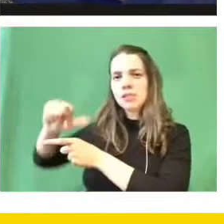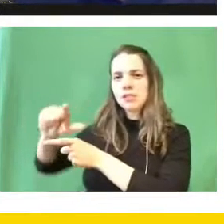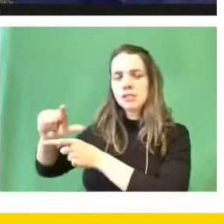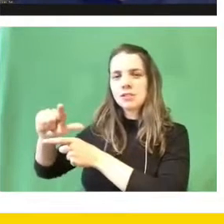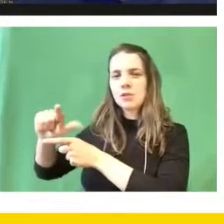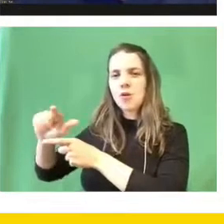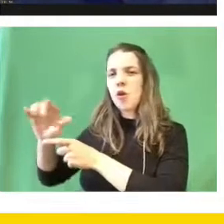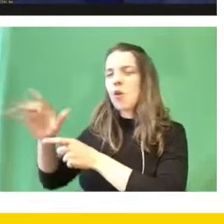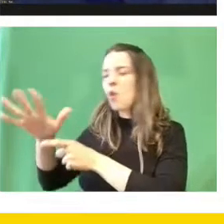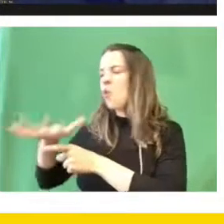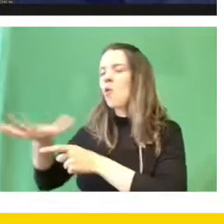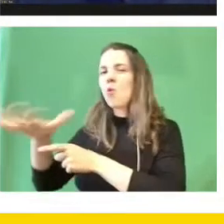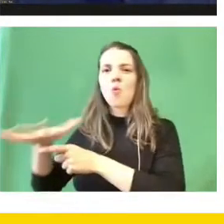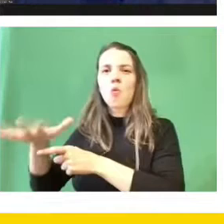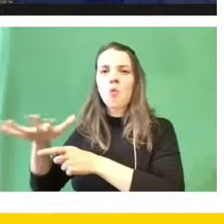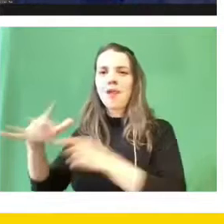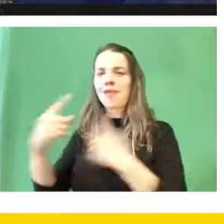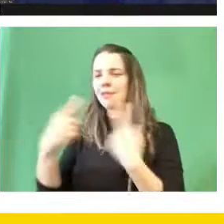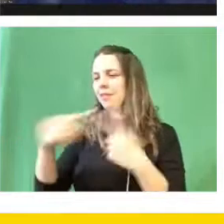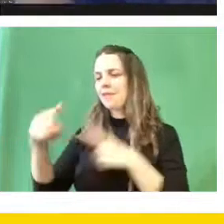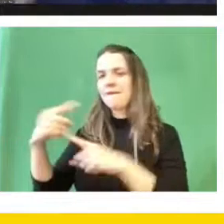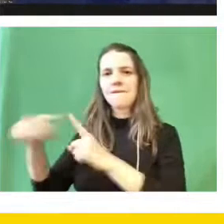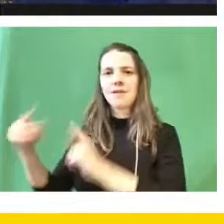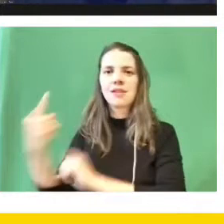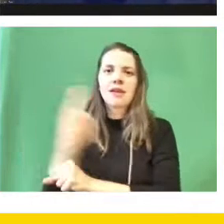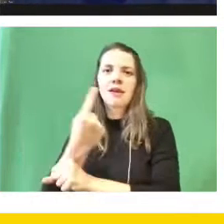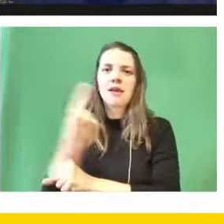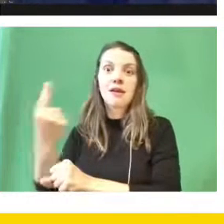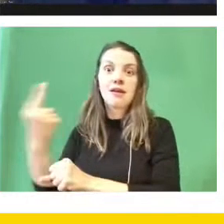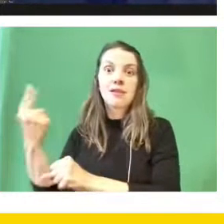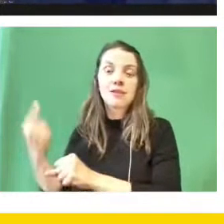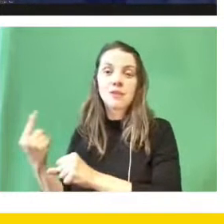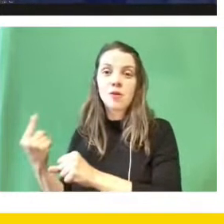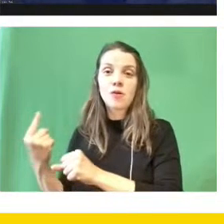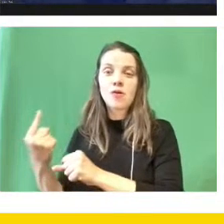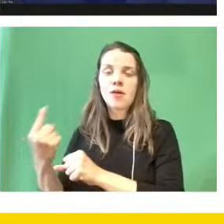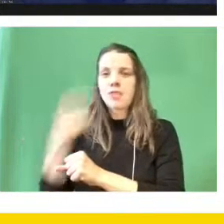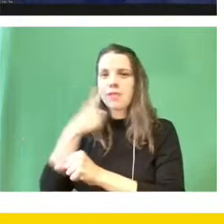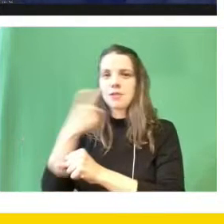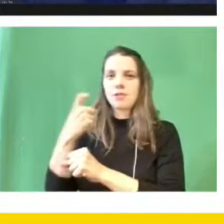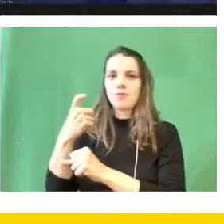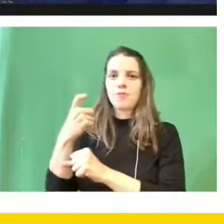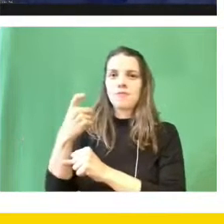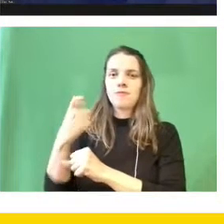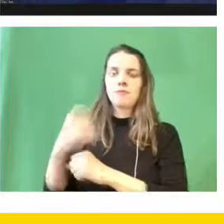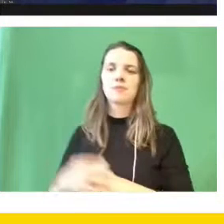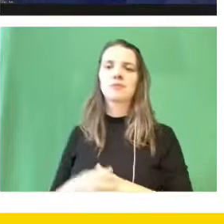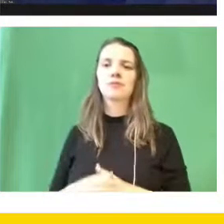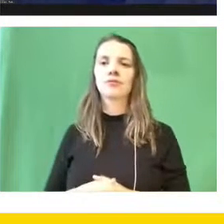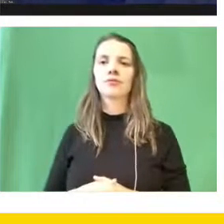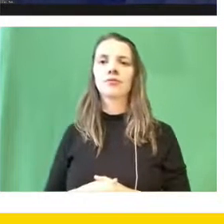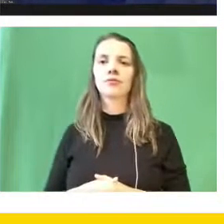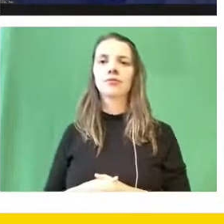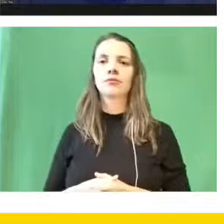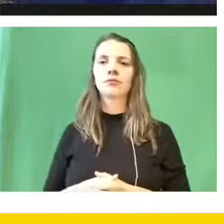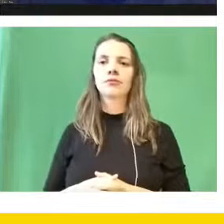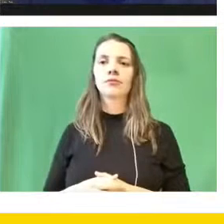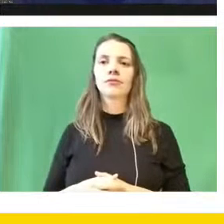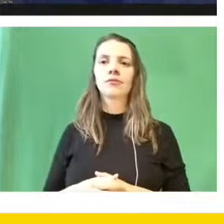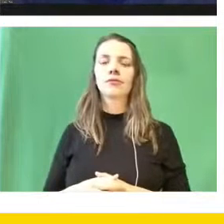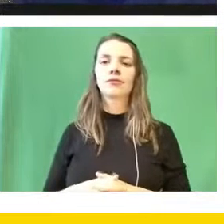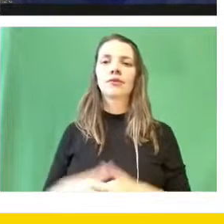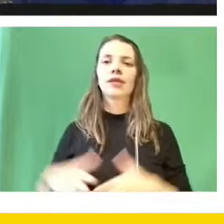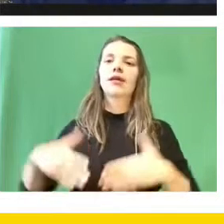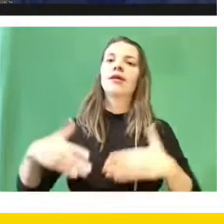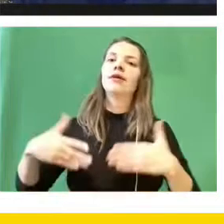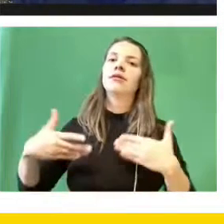es muy importante, porque no existía. Siguiente lámina, por favor. Entonces, dentro de lo que